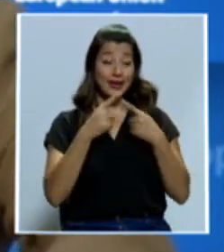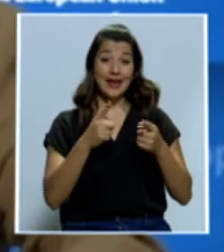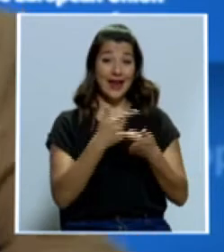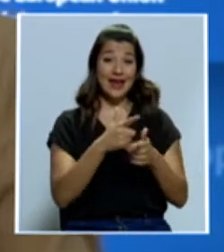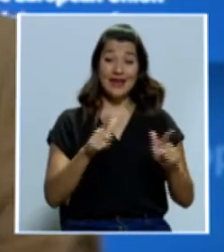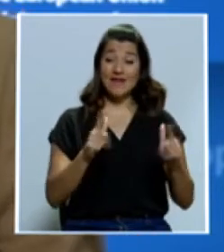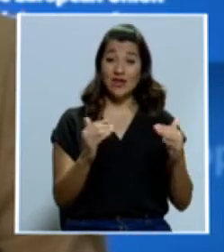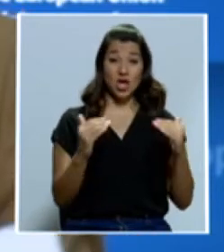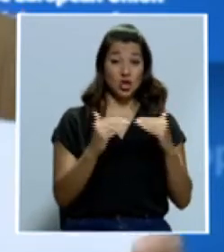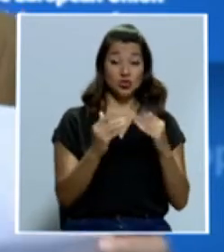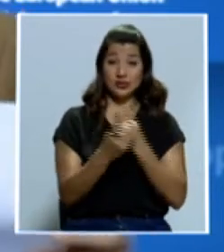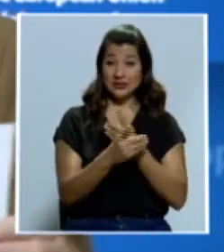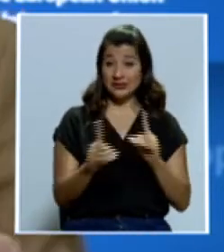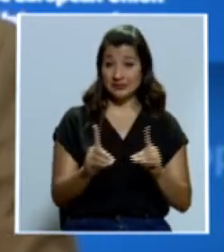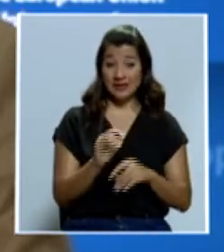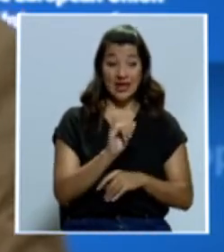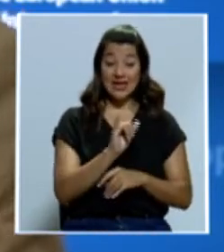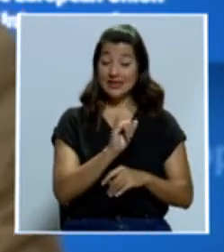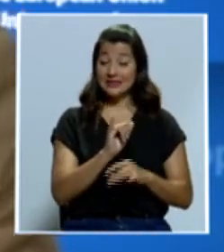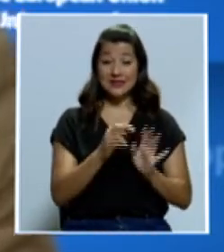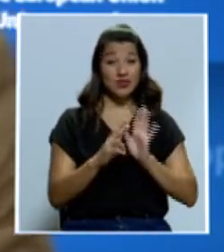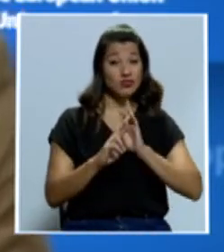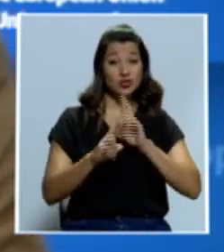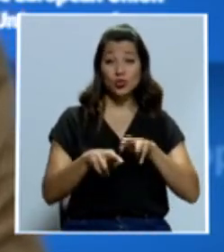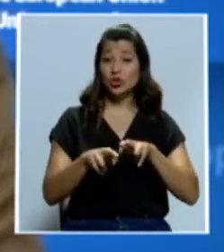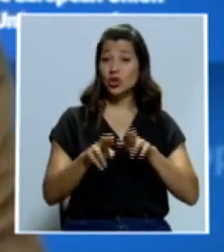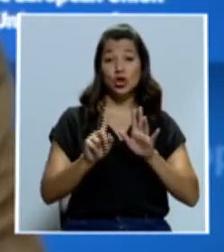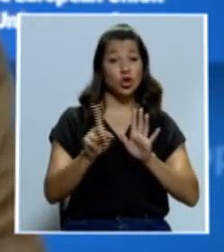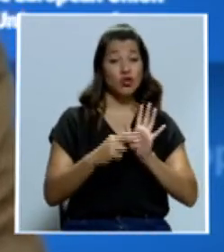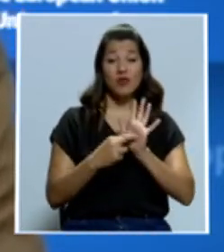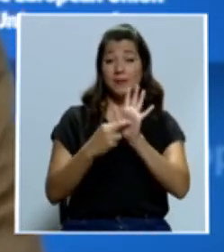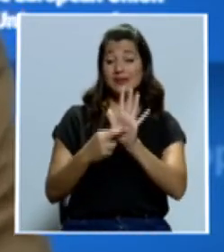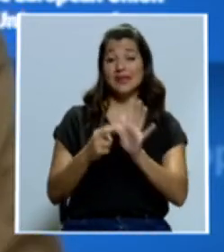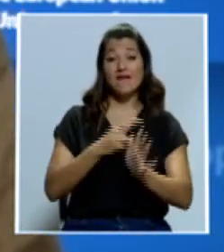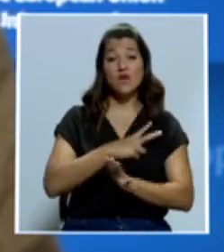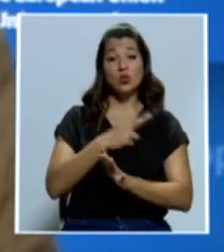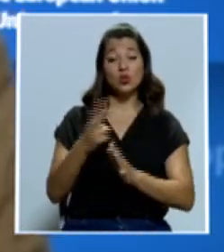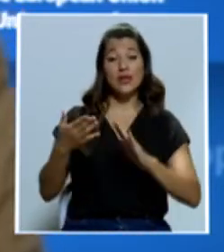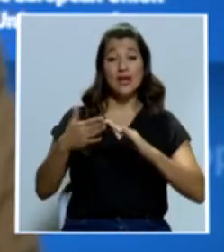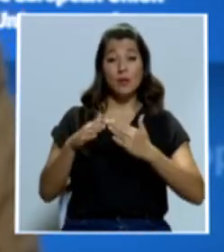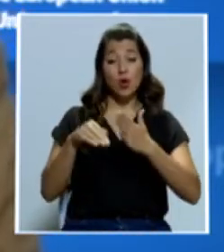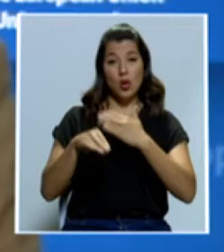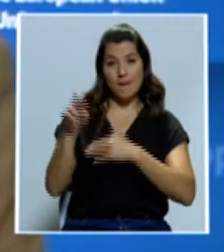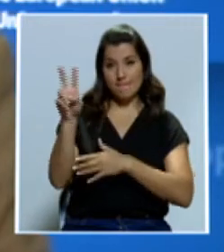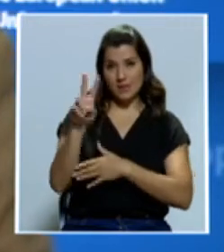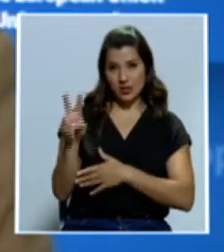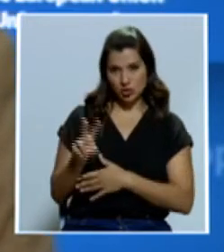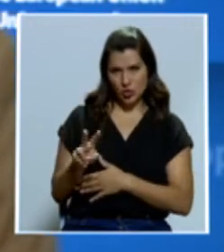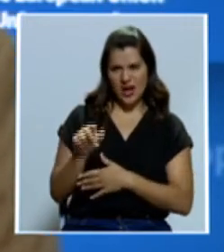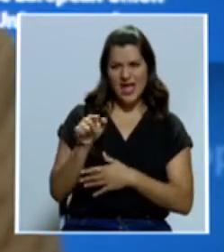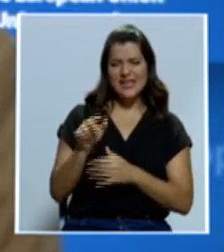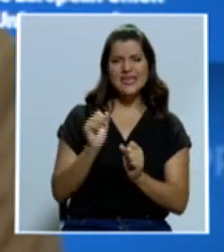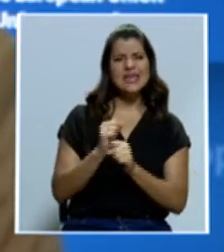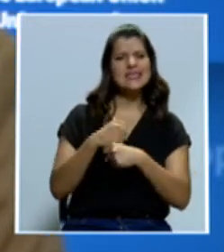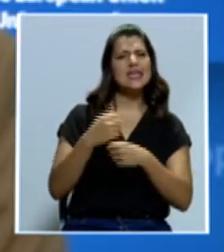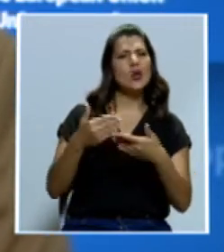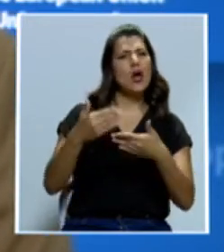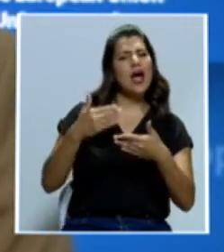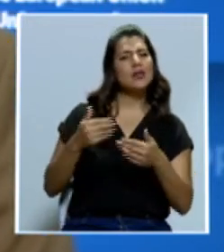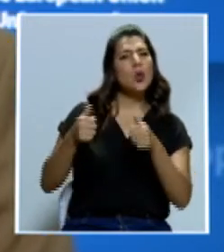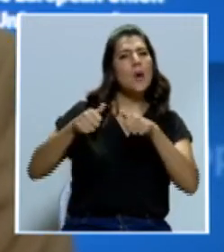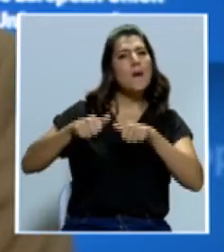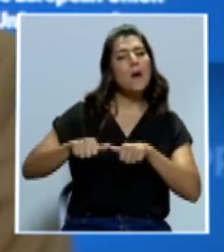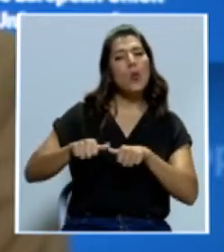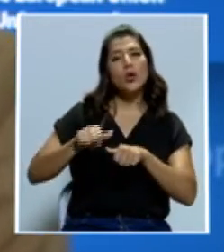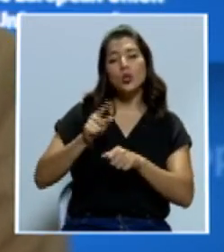el resultado no representa la voluntad del pueblo venezolano. Fueron realizadas antes de un pacto nacional o de condiciones electorales,